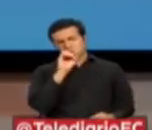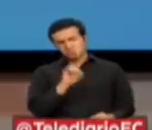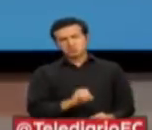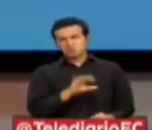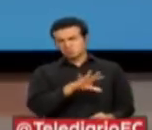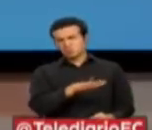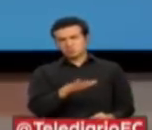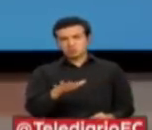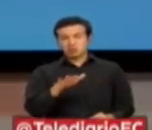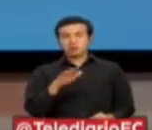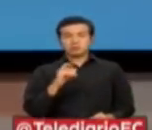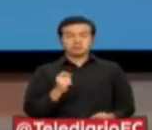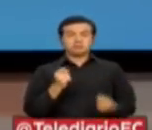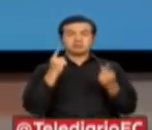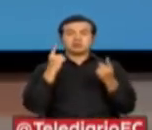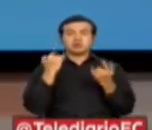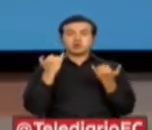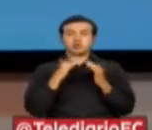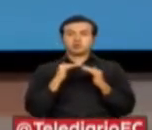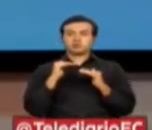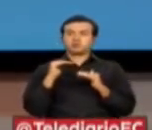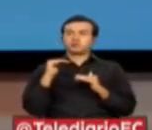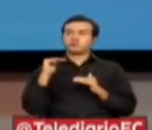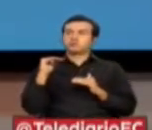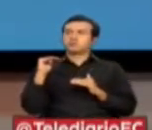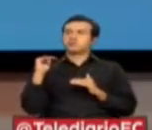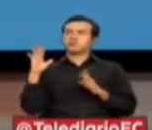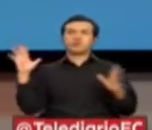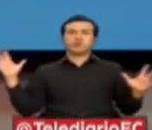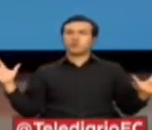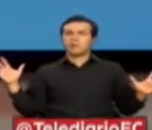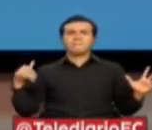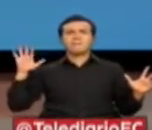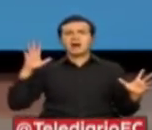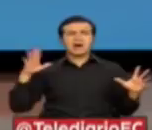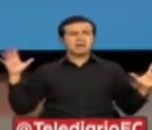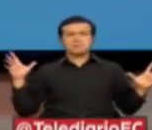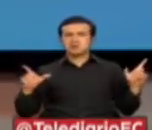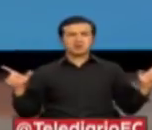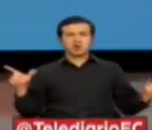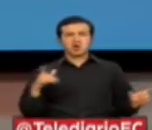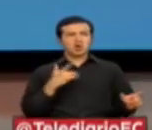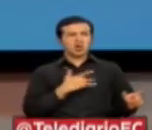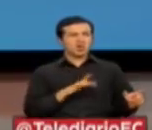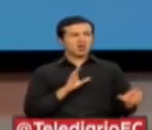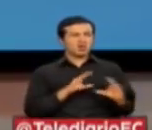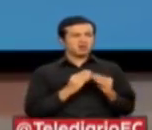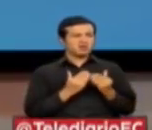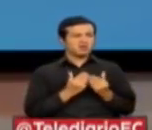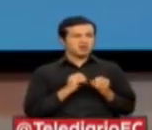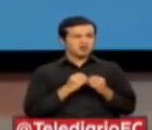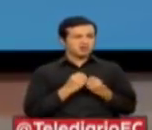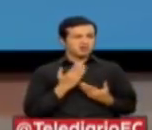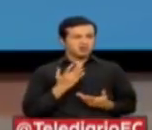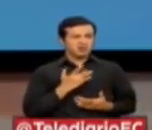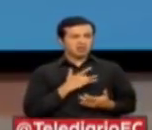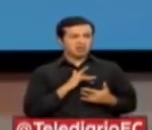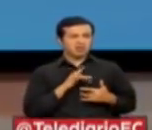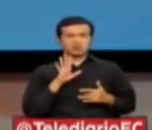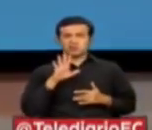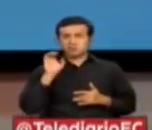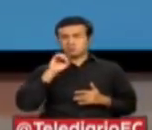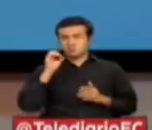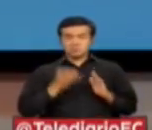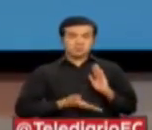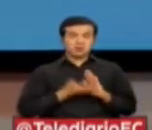50%. Lo inédito es este crecimiento, este despegue durante el último periodo de un año... para haber aumentado de 50 a